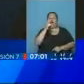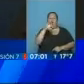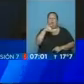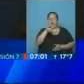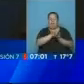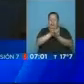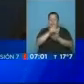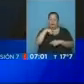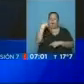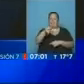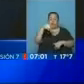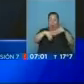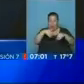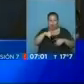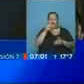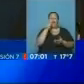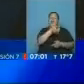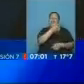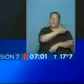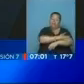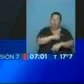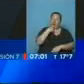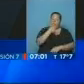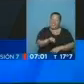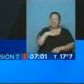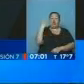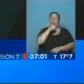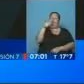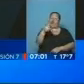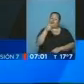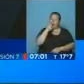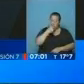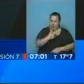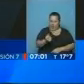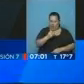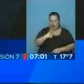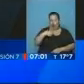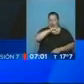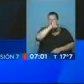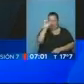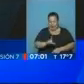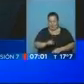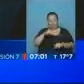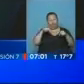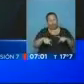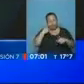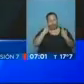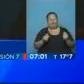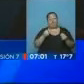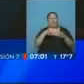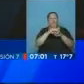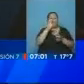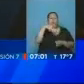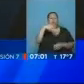cara a la segunda vuelta. El candidato del Frente para la Victoria aseguró que el antimacrismo es muy fuerte en todo el país. Hoy definiría su postura el Frente